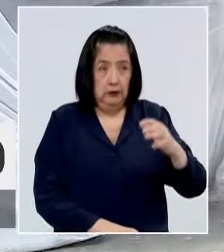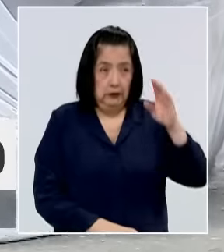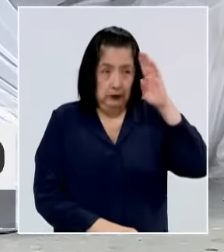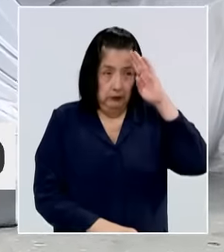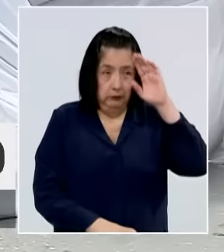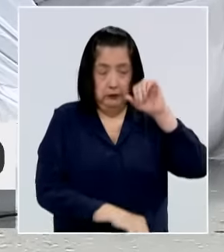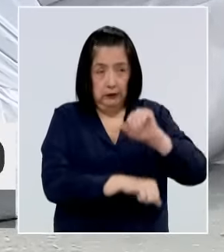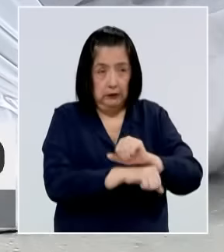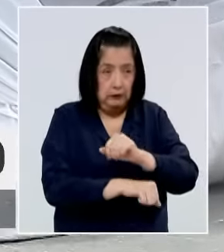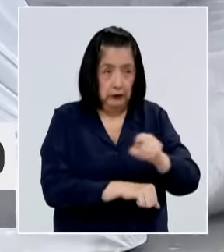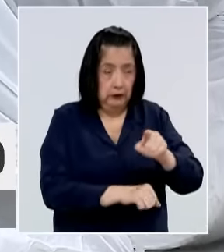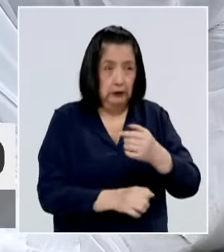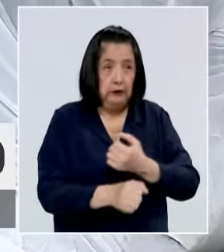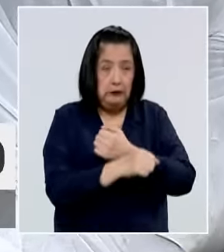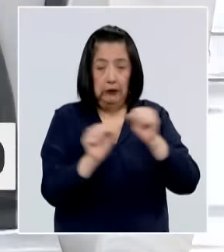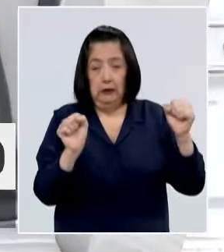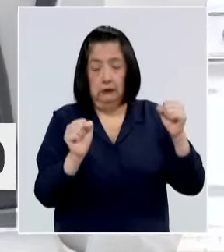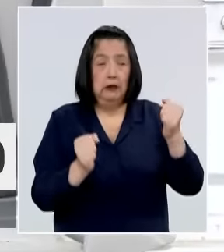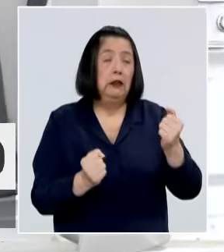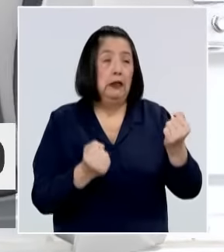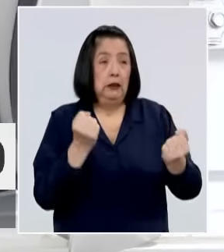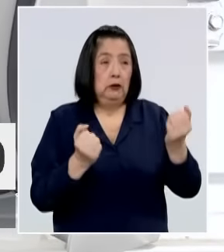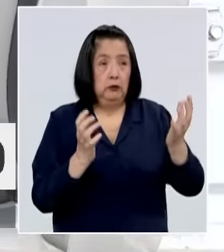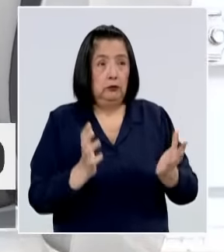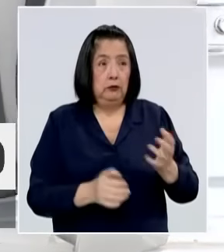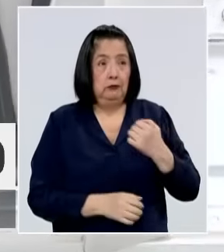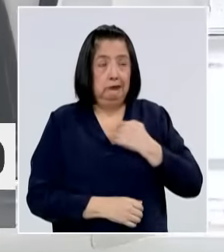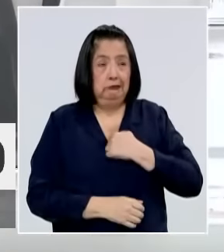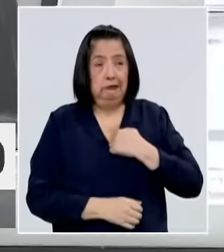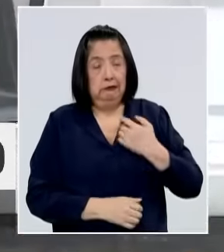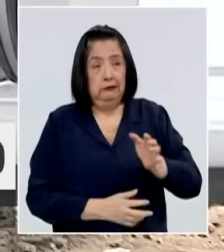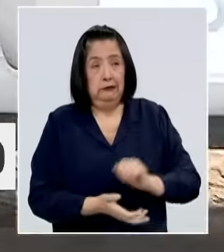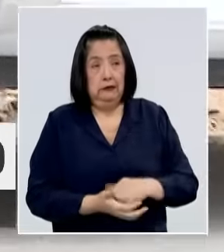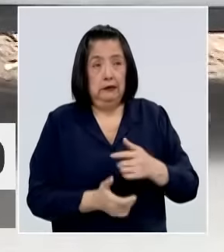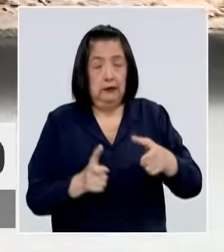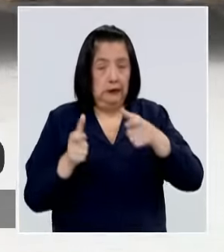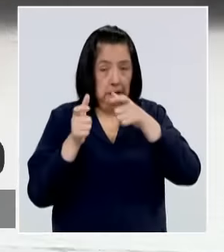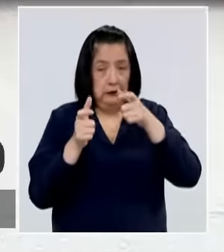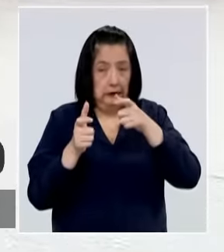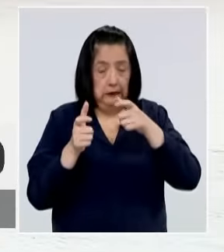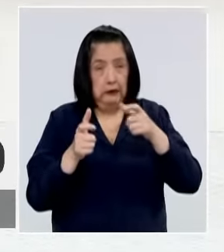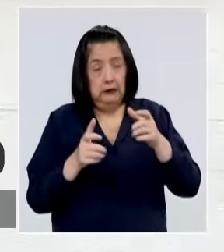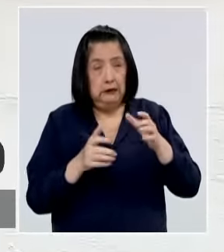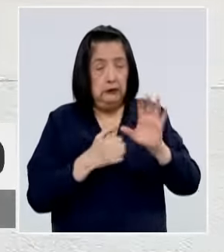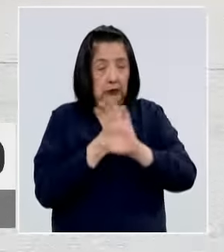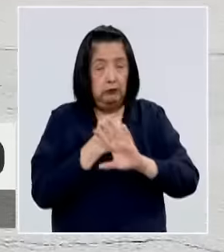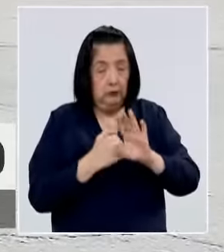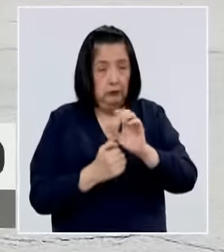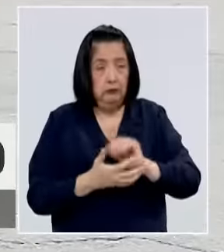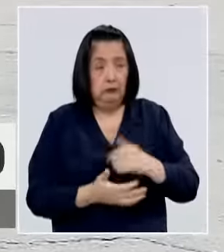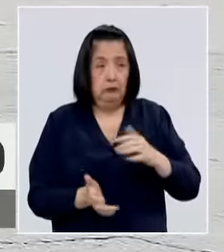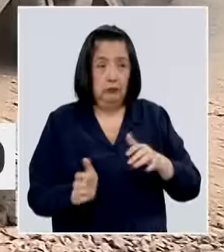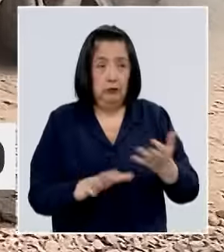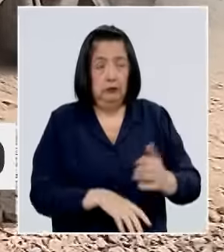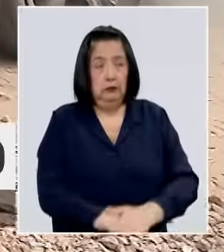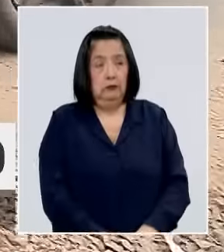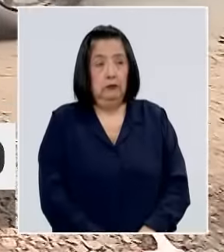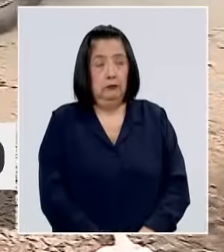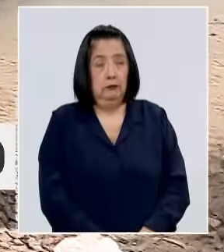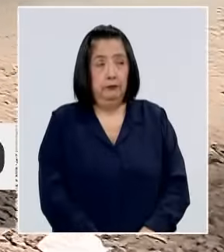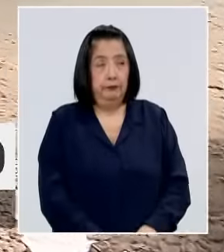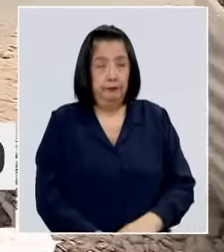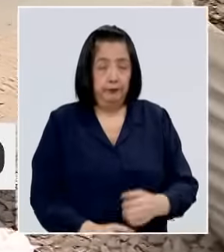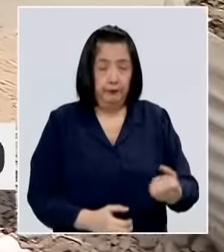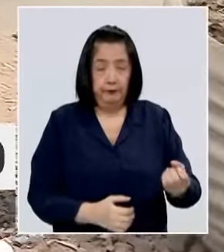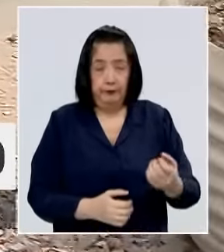intercepta rescatan al conductor pero lamentablemente el agente de seguridad del camión estaba muerto cuenten